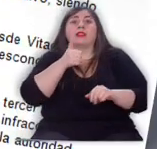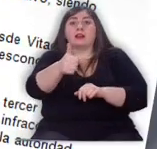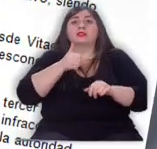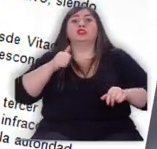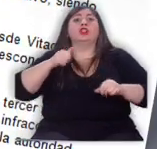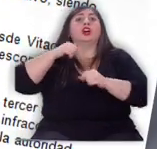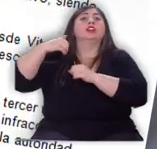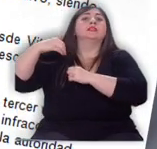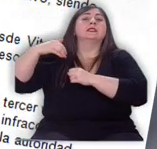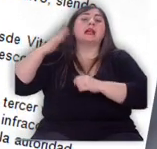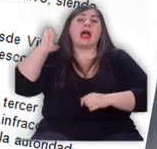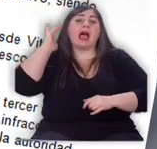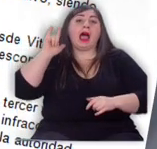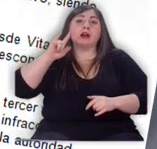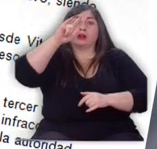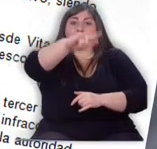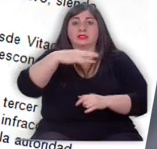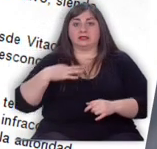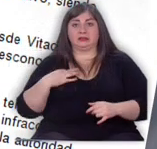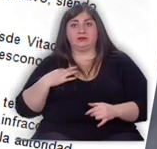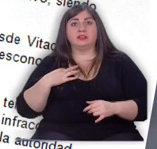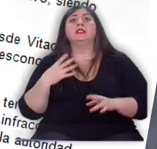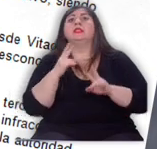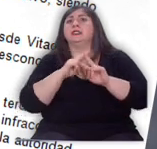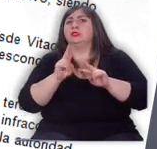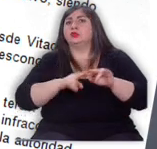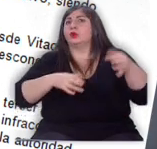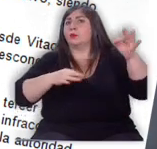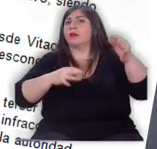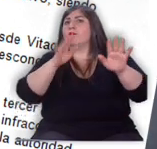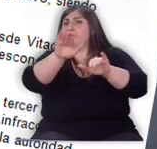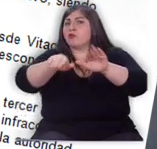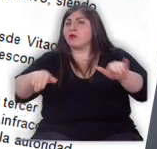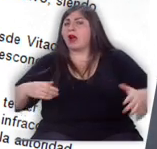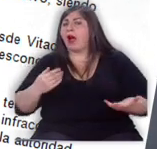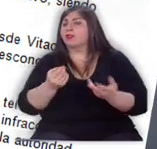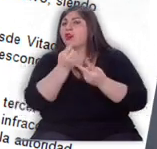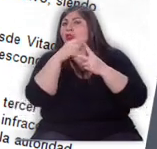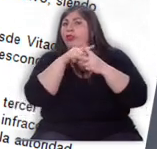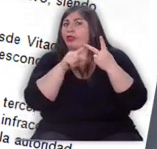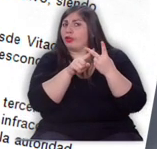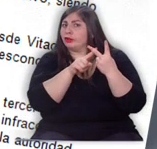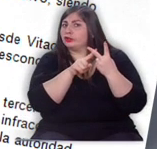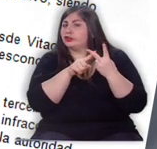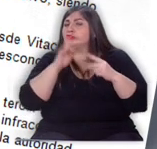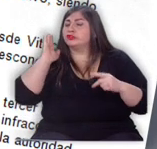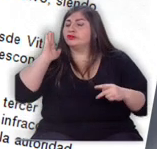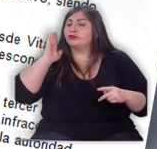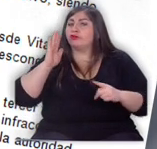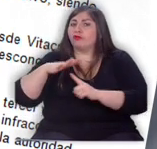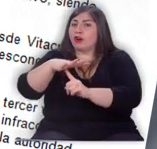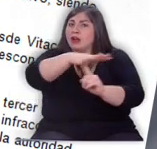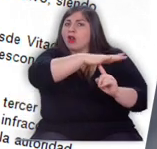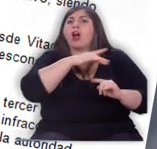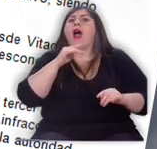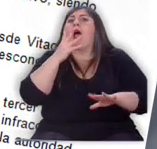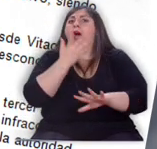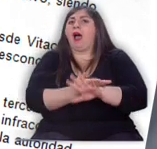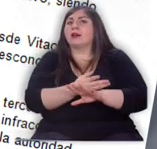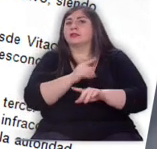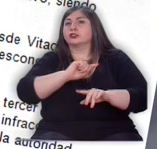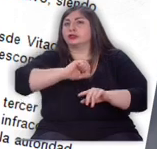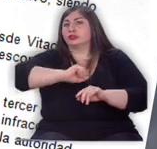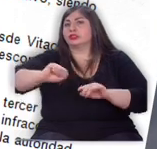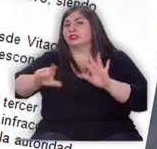un comunicado está recopilando antecedentes y que dos vuelos podrían haber incurrido en eventuales infracciones por